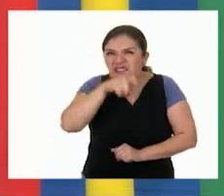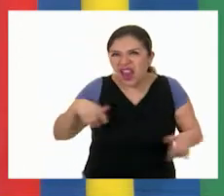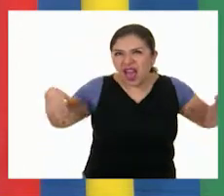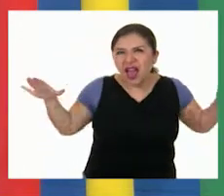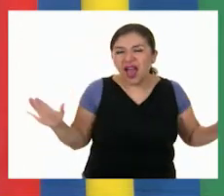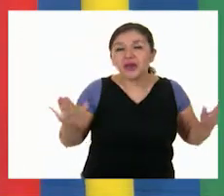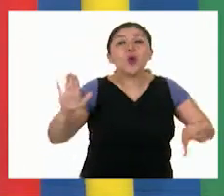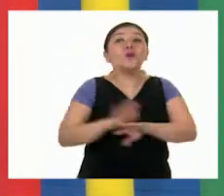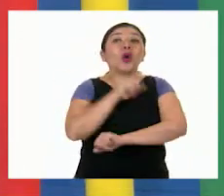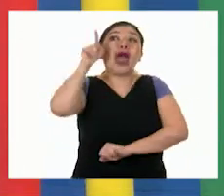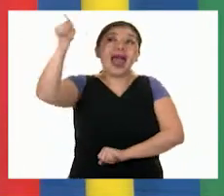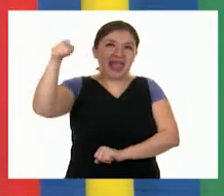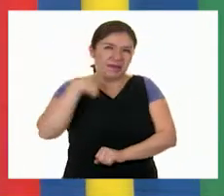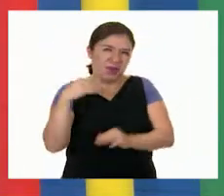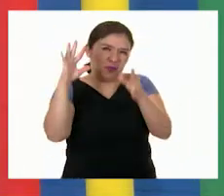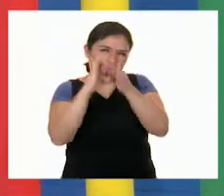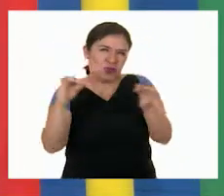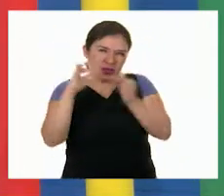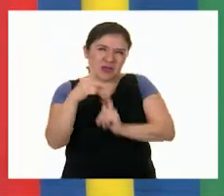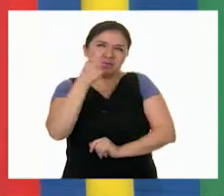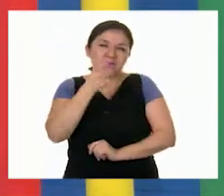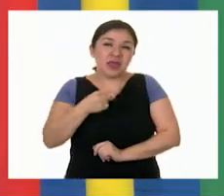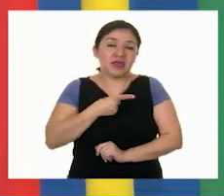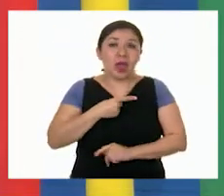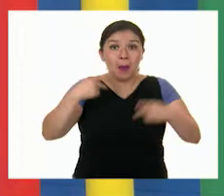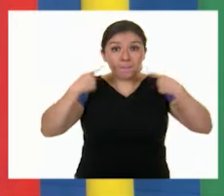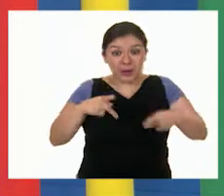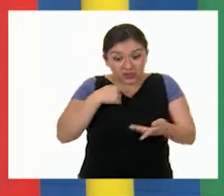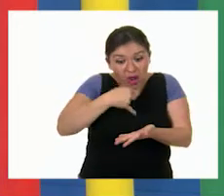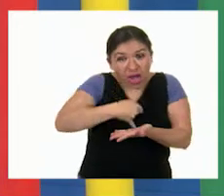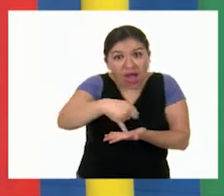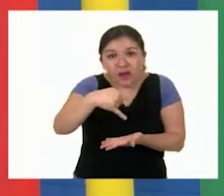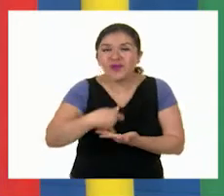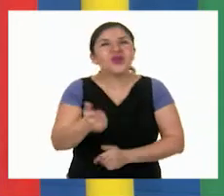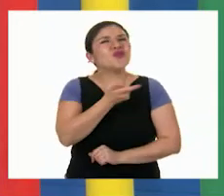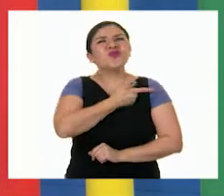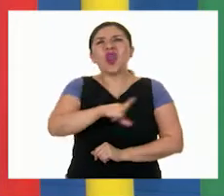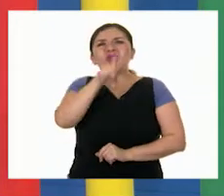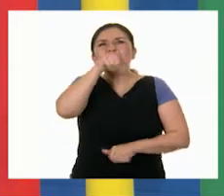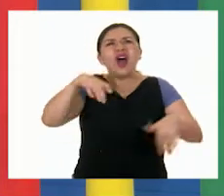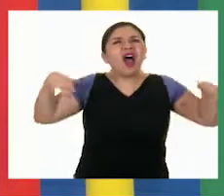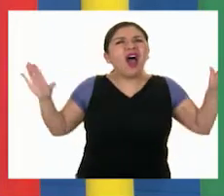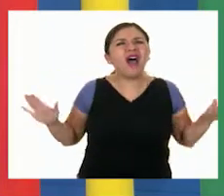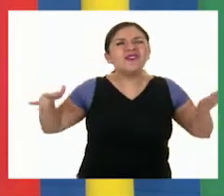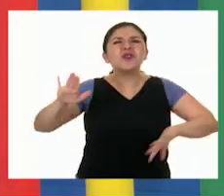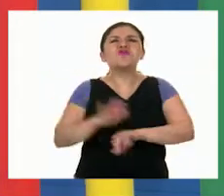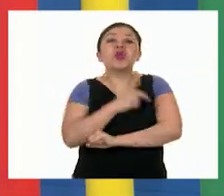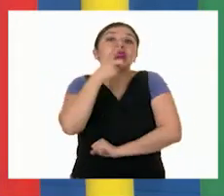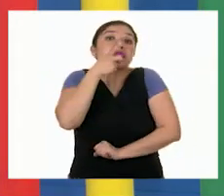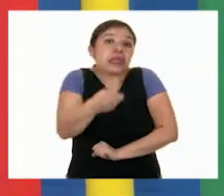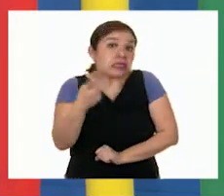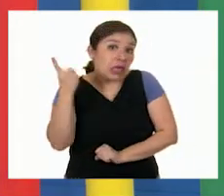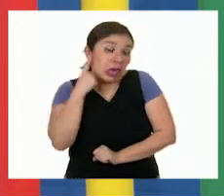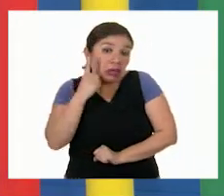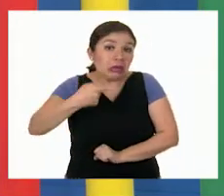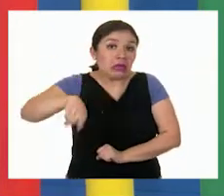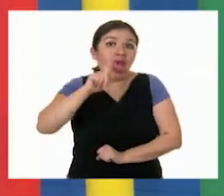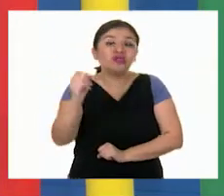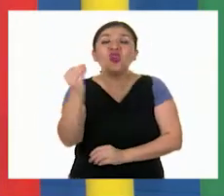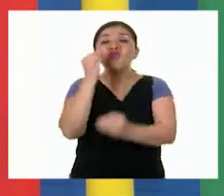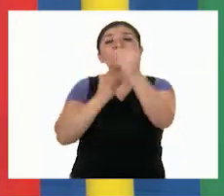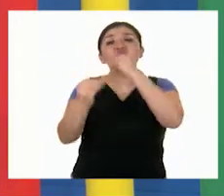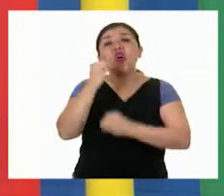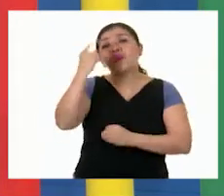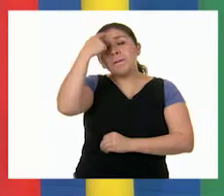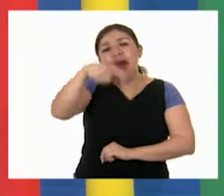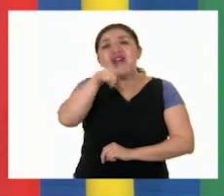es que allá, donde me lo contaron, los campesinos no quieren mucho a los gavilanes porque, según dicen ellos, que se comen o matan